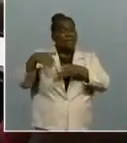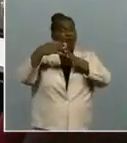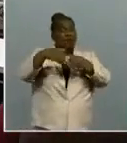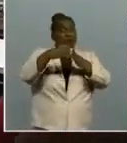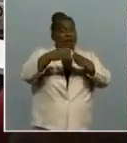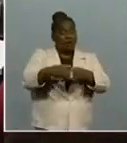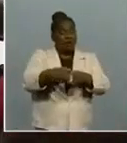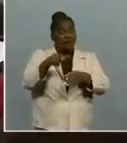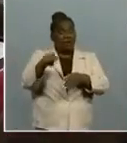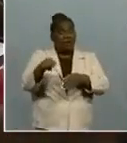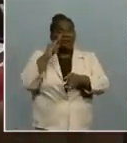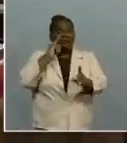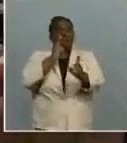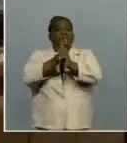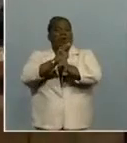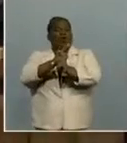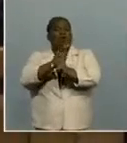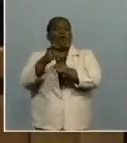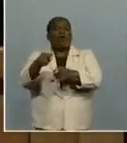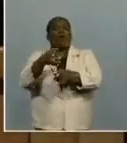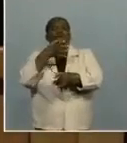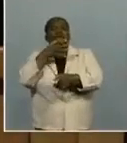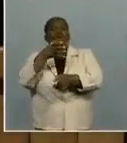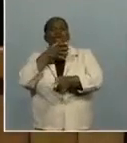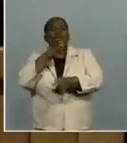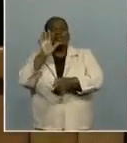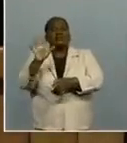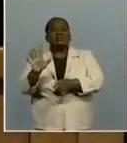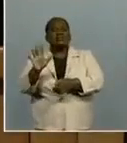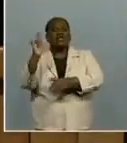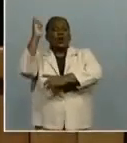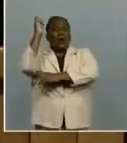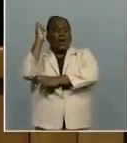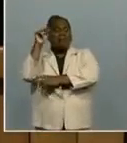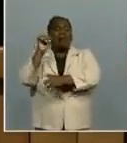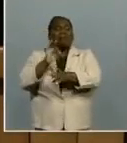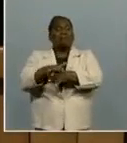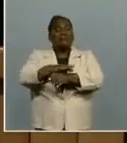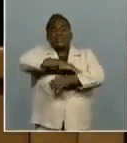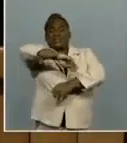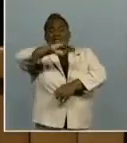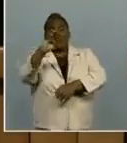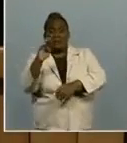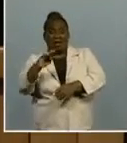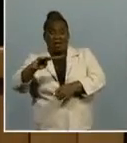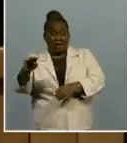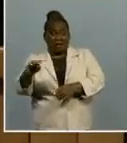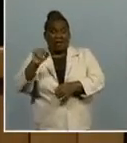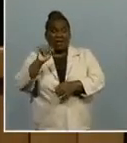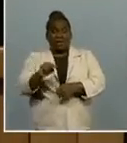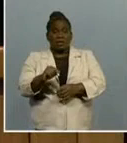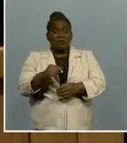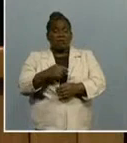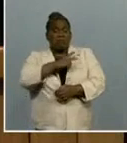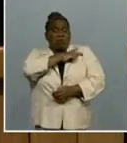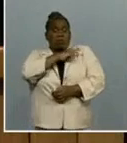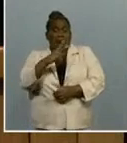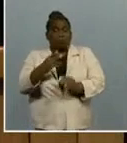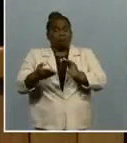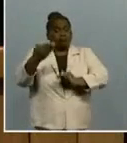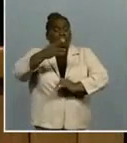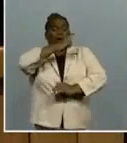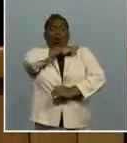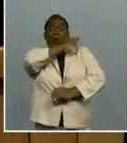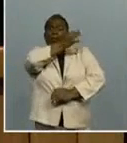reencontró con fidel en cinco palmas emprendió la contienda en la sierra maestra por méritos y valor ascendido a